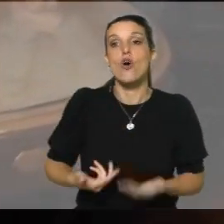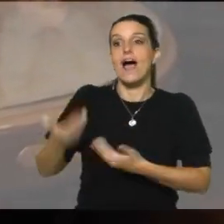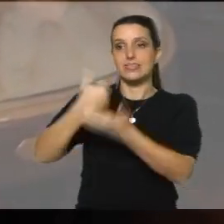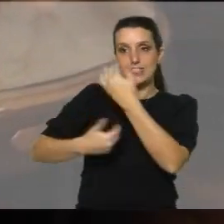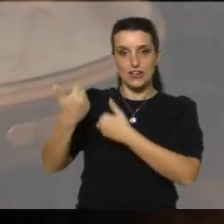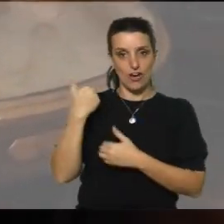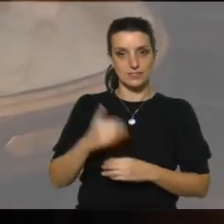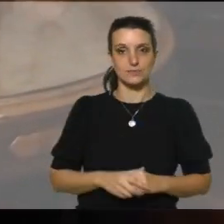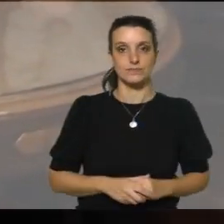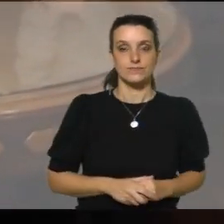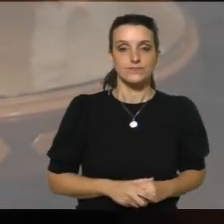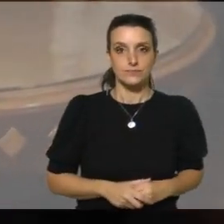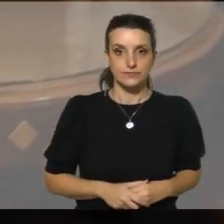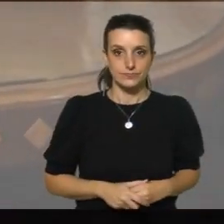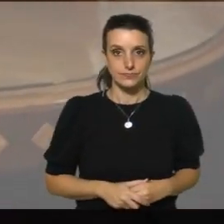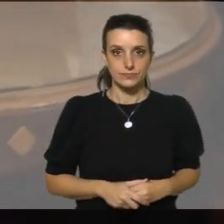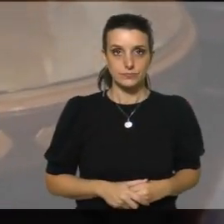así no había sido